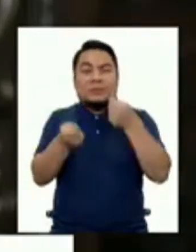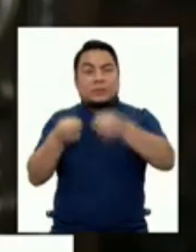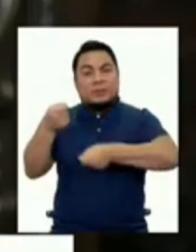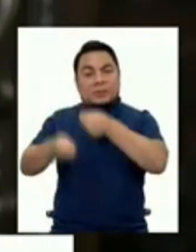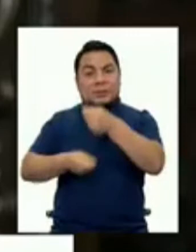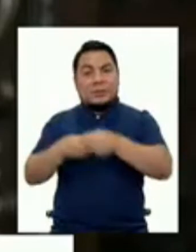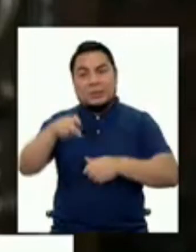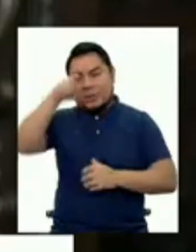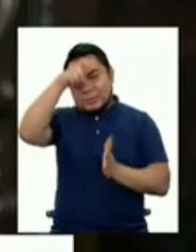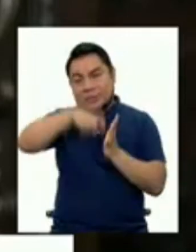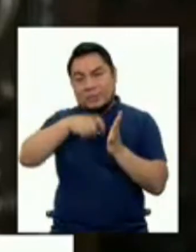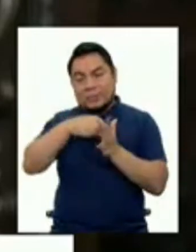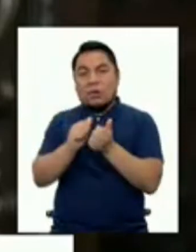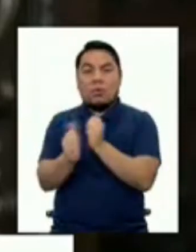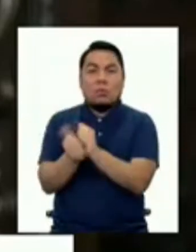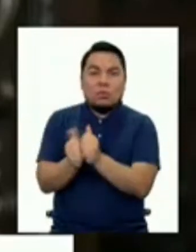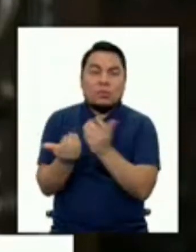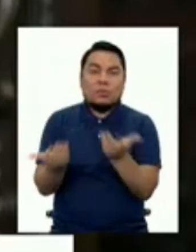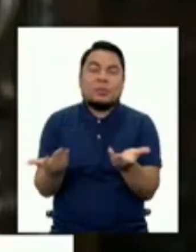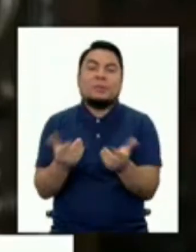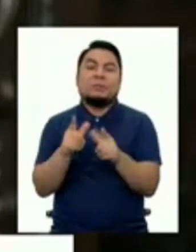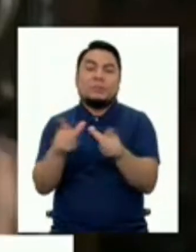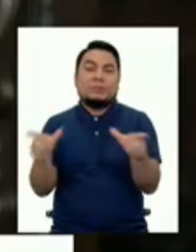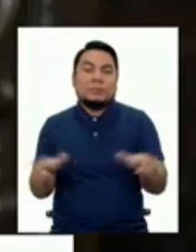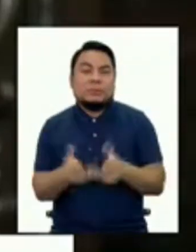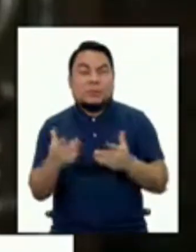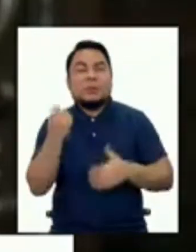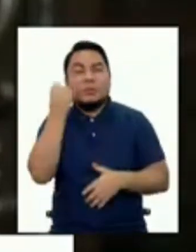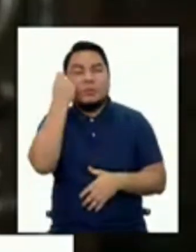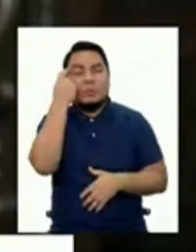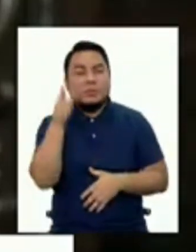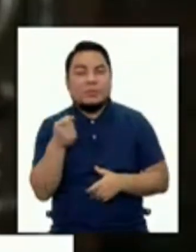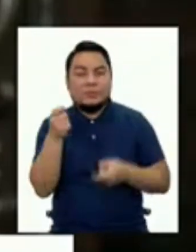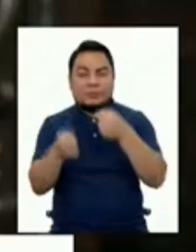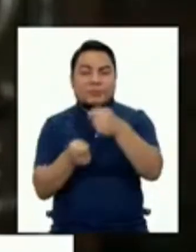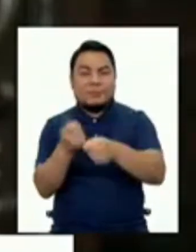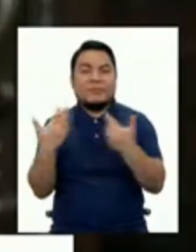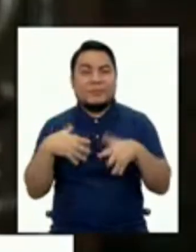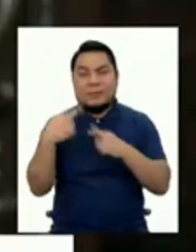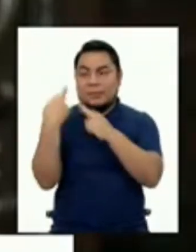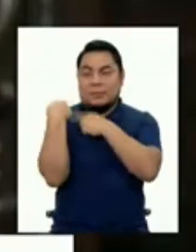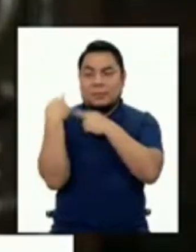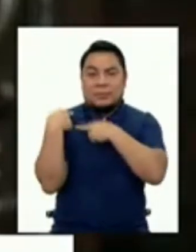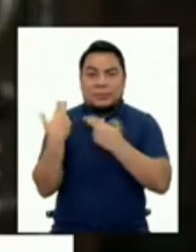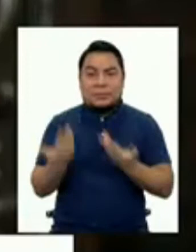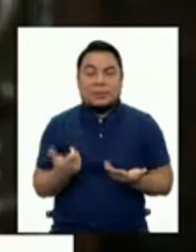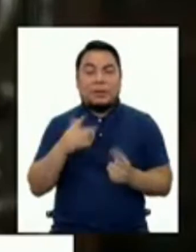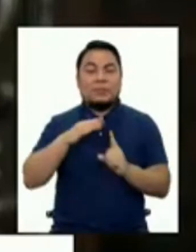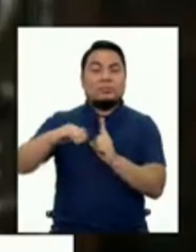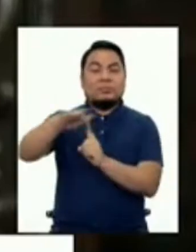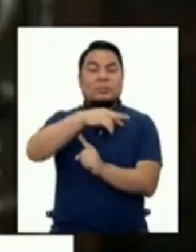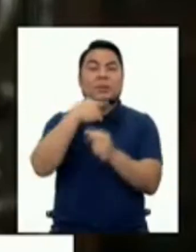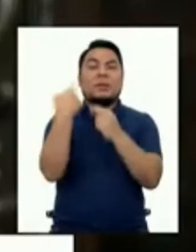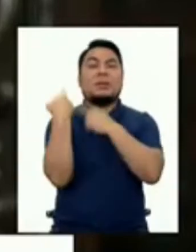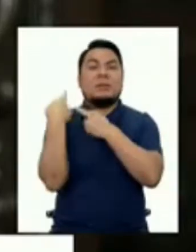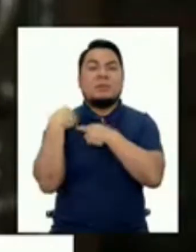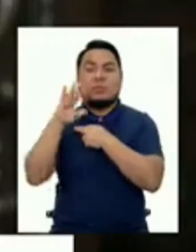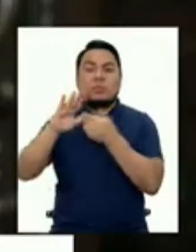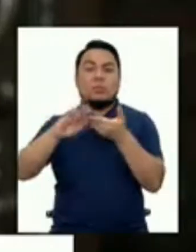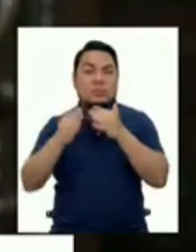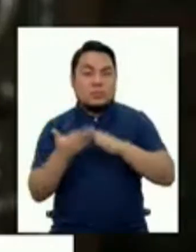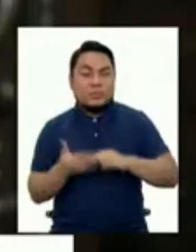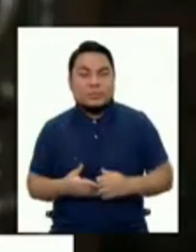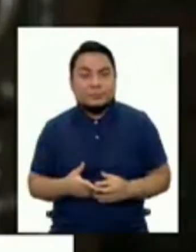una inversión minera competitiva en un ámbito comprensivo, una inversión minera que sea responsable con el medio ambiente, responsable con las